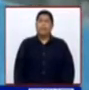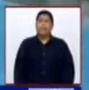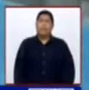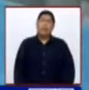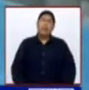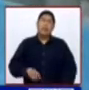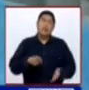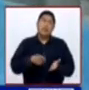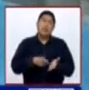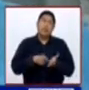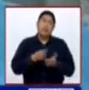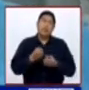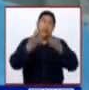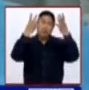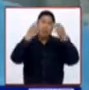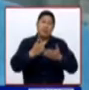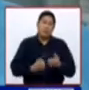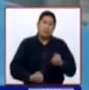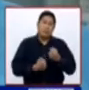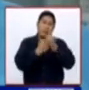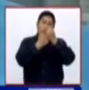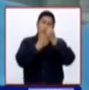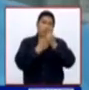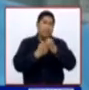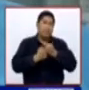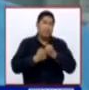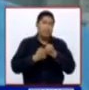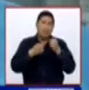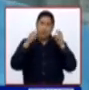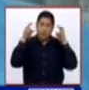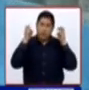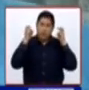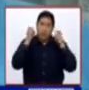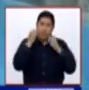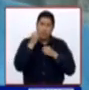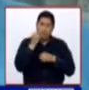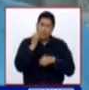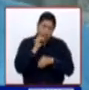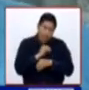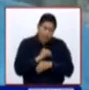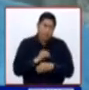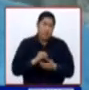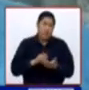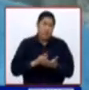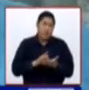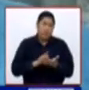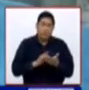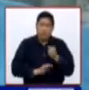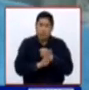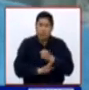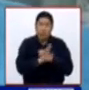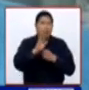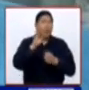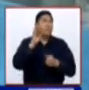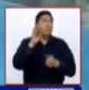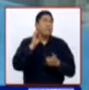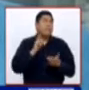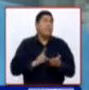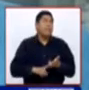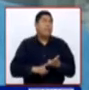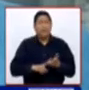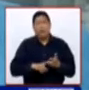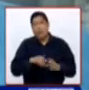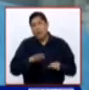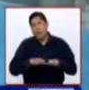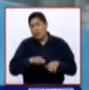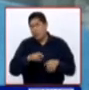Ella requiere bastante apoyo desde el punto de vista de nutrición, antibióticos y, lo más importante, muy